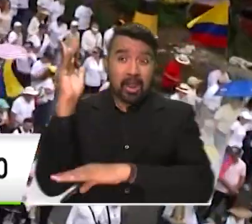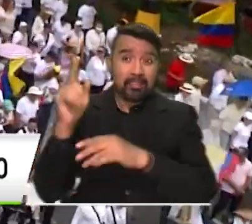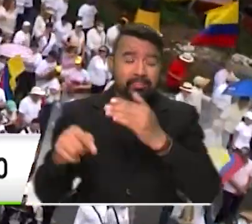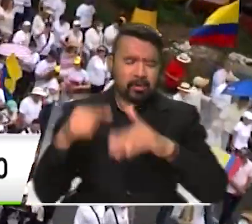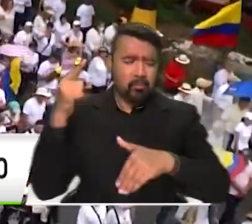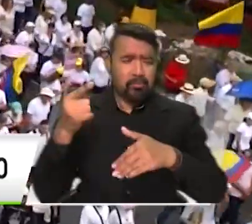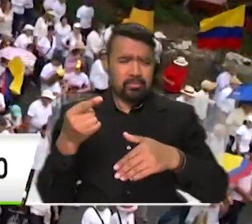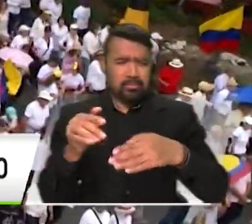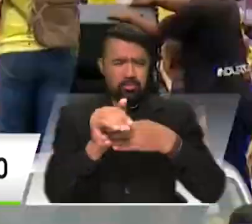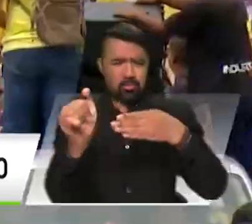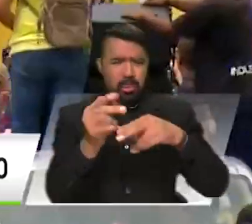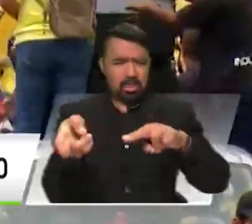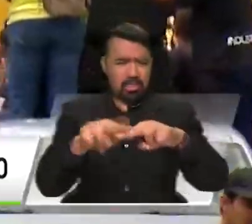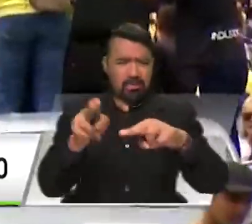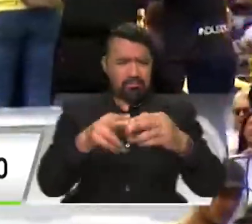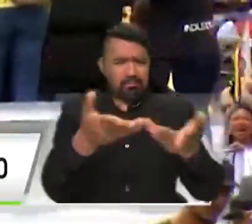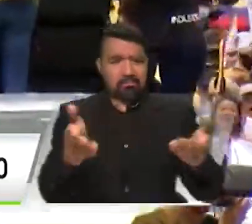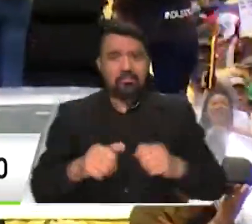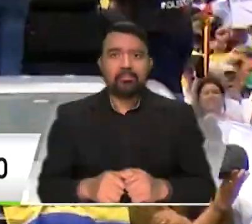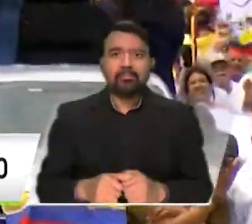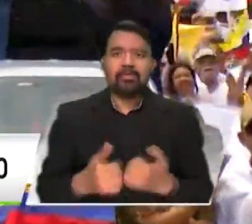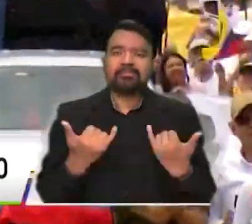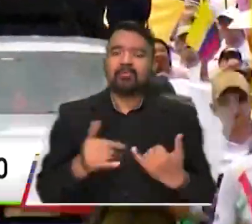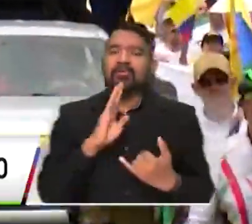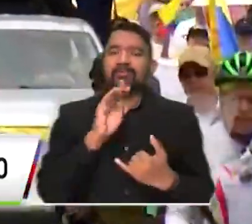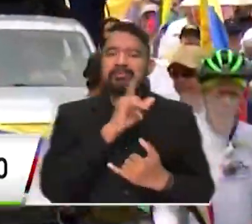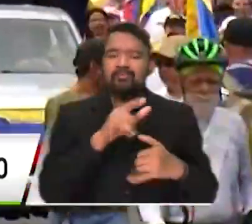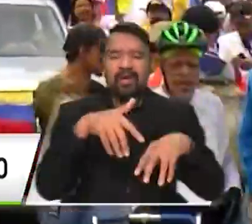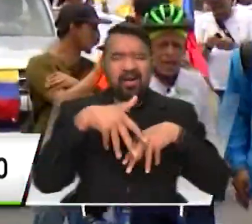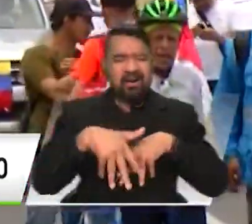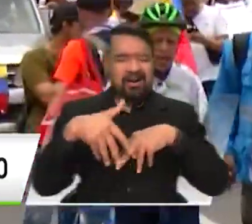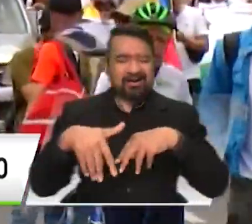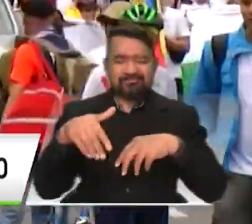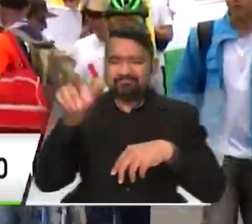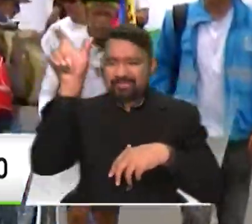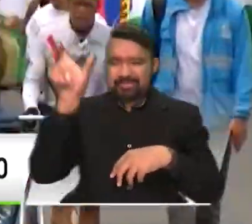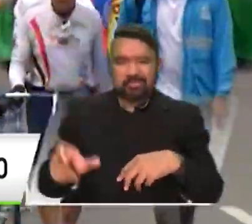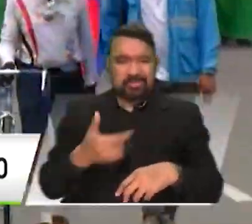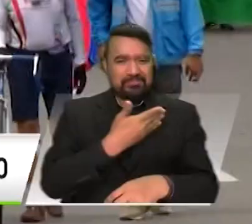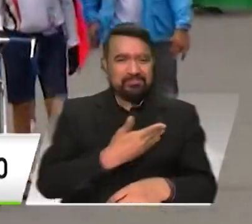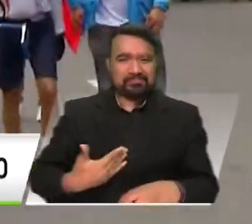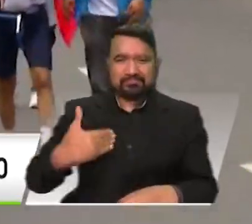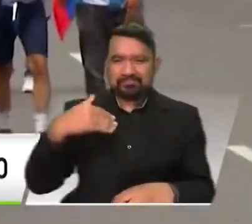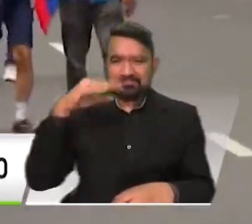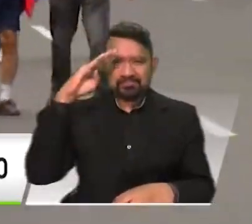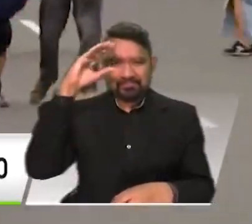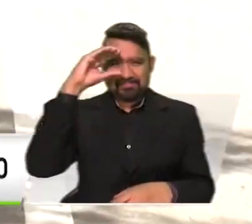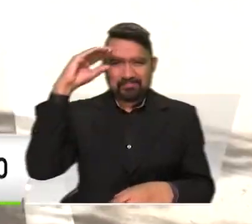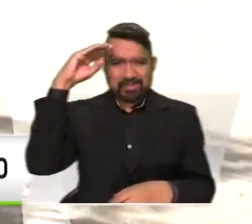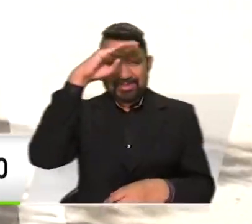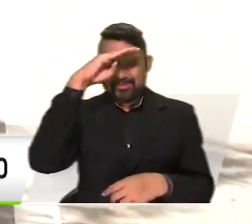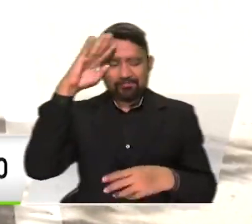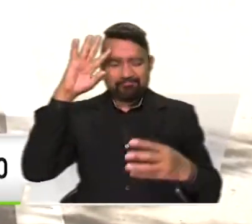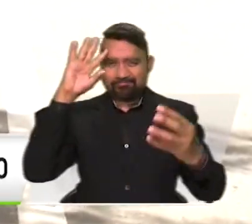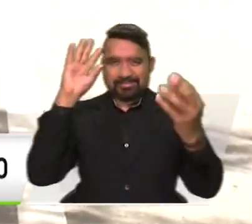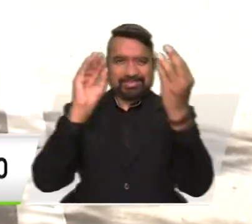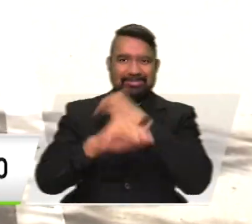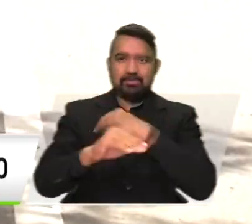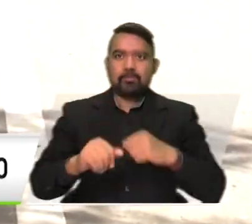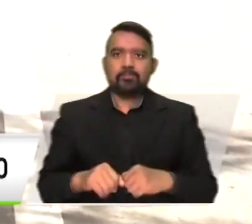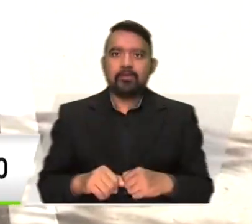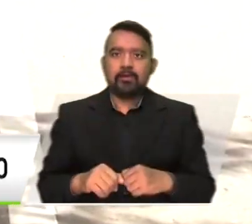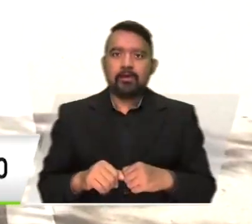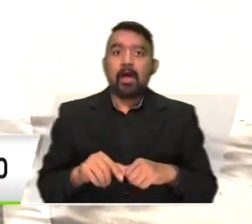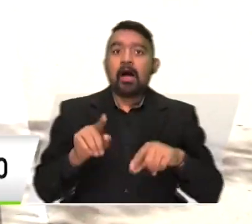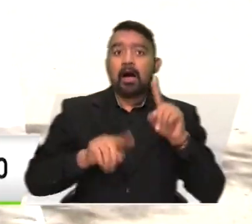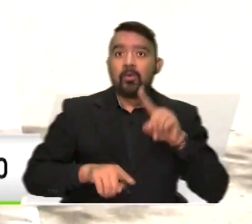para toda Colombia para rechazar el gobierno del presidente Gustavo Petro. En Medellín, los inconformes le sumaron el malestar con